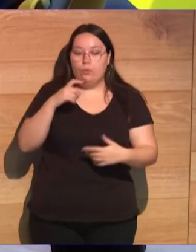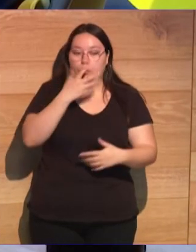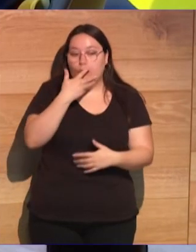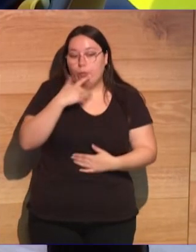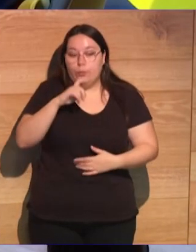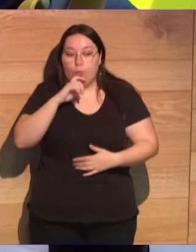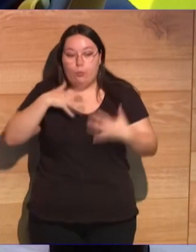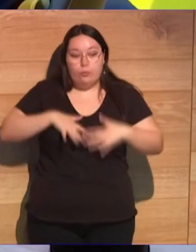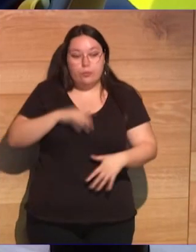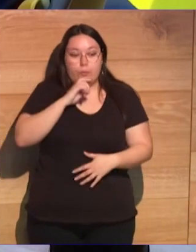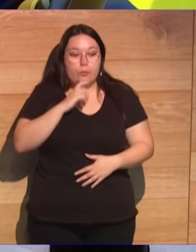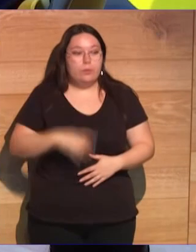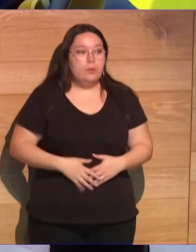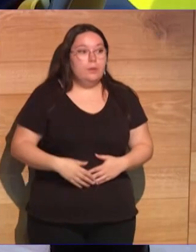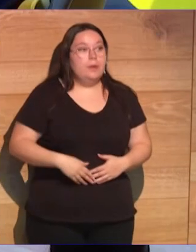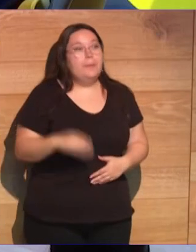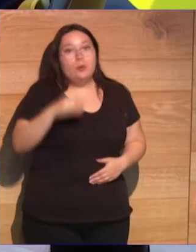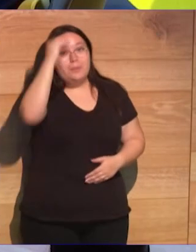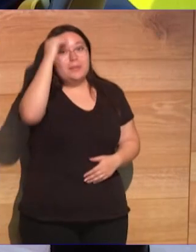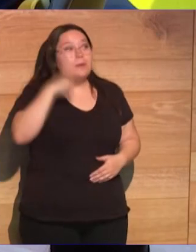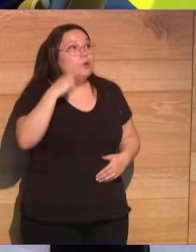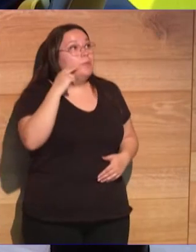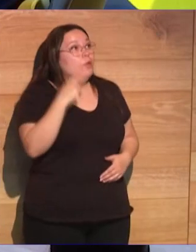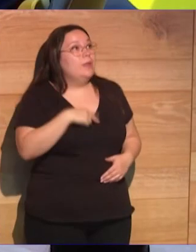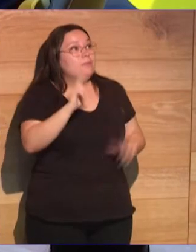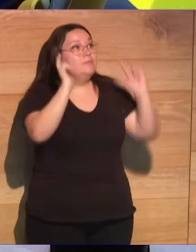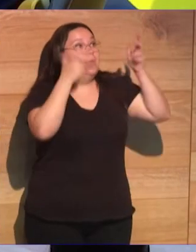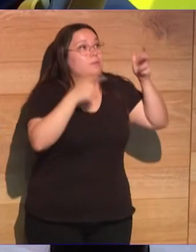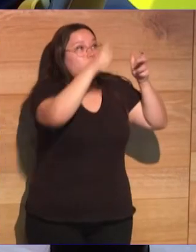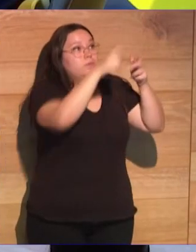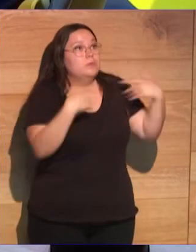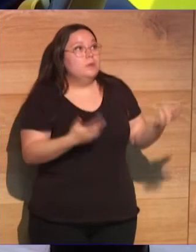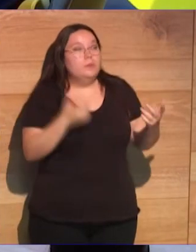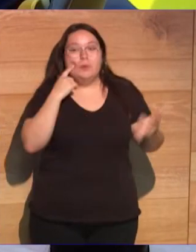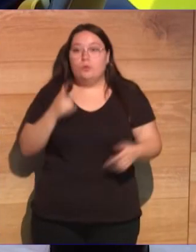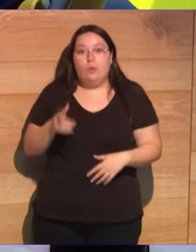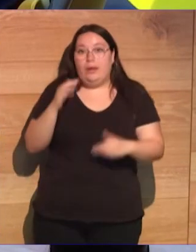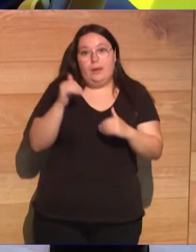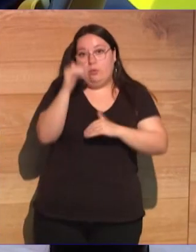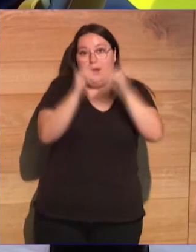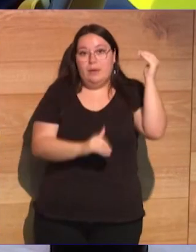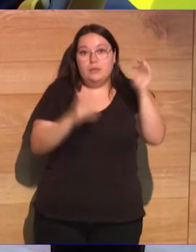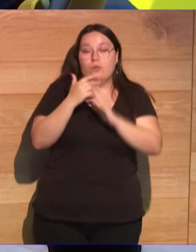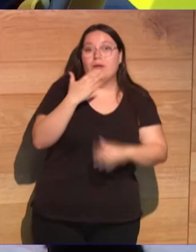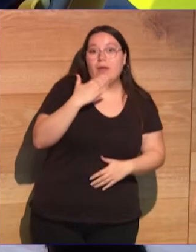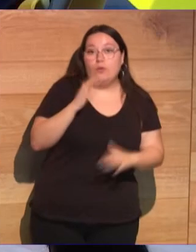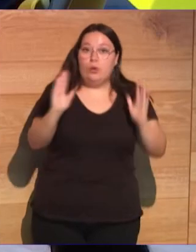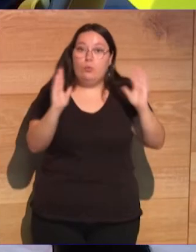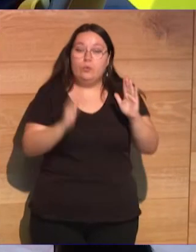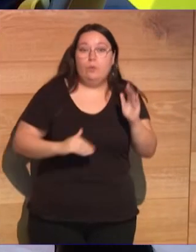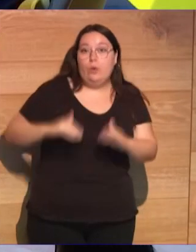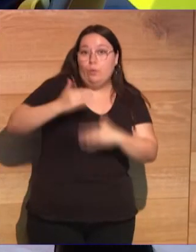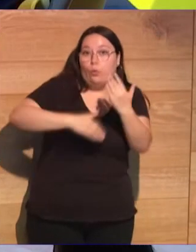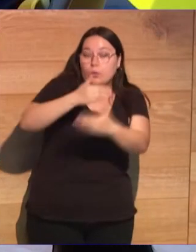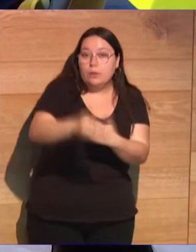como pensando que aquello es la NASA, pero los jóvenes lo están viviendo, hay una brecha ahí que tiene que ver con la edad, con el momento evolutivo